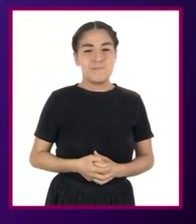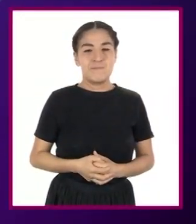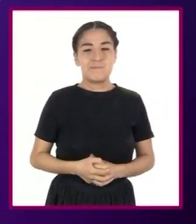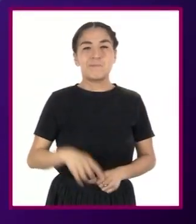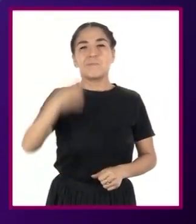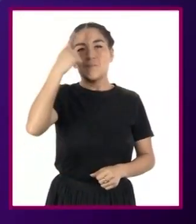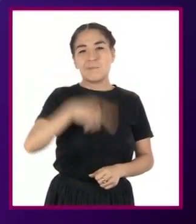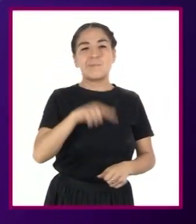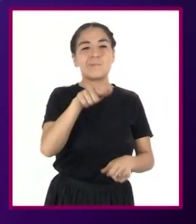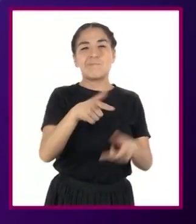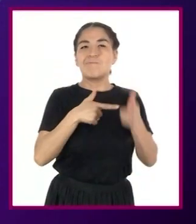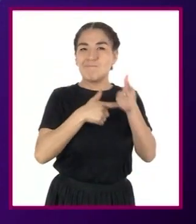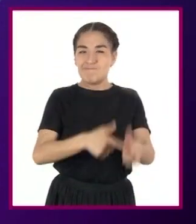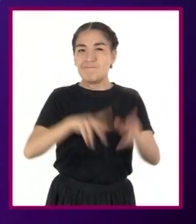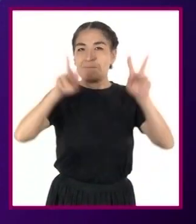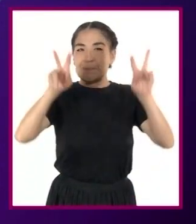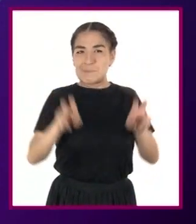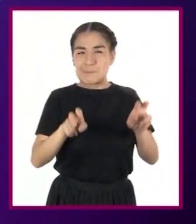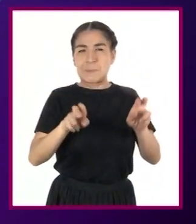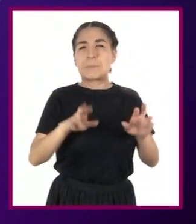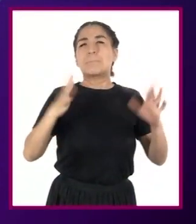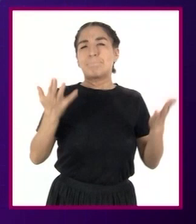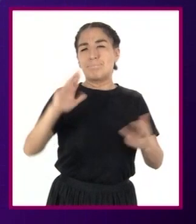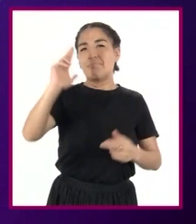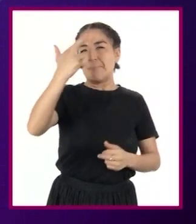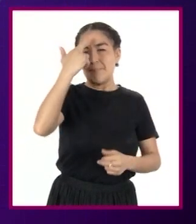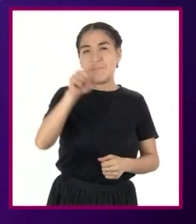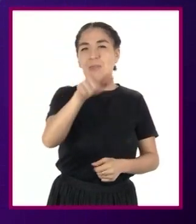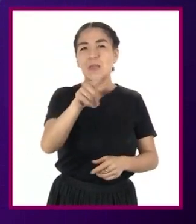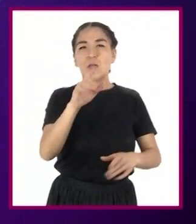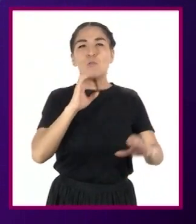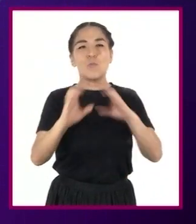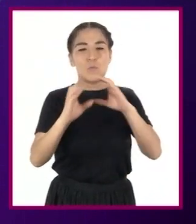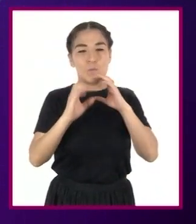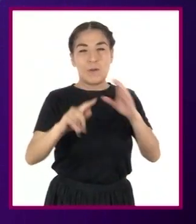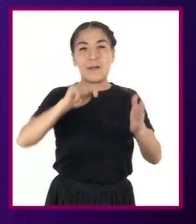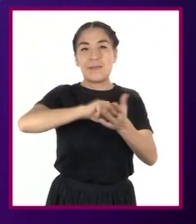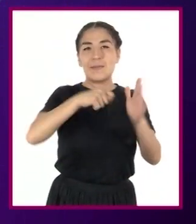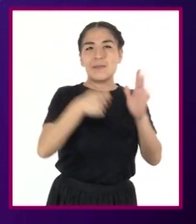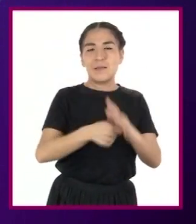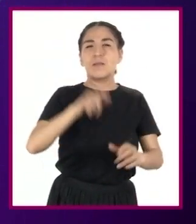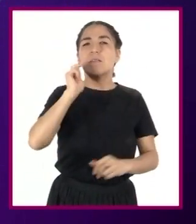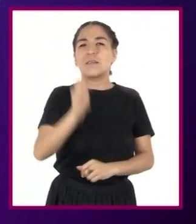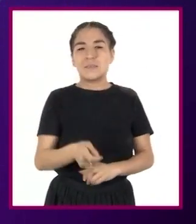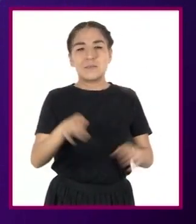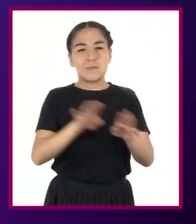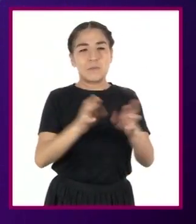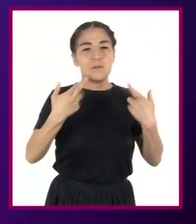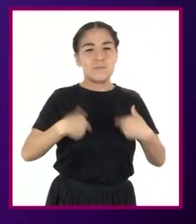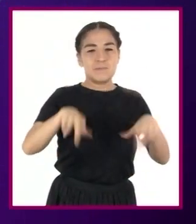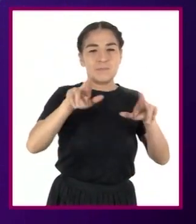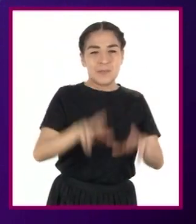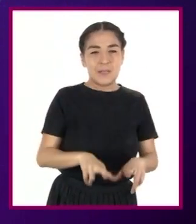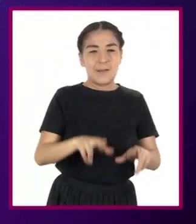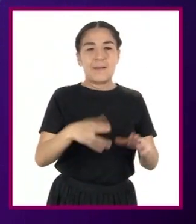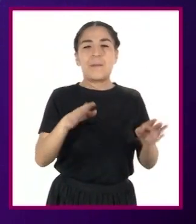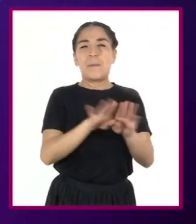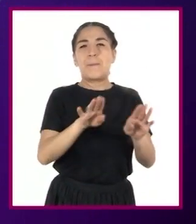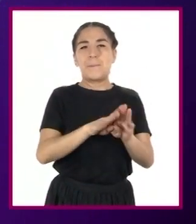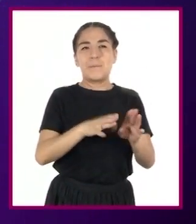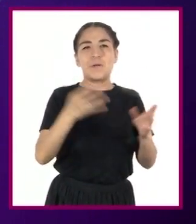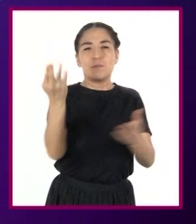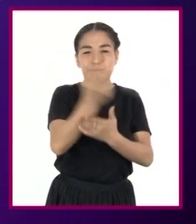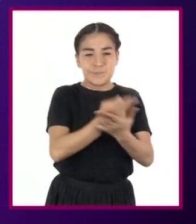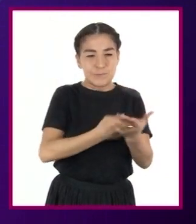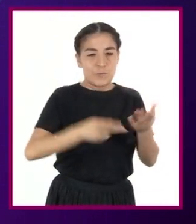continuar con el tema, Roberto, recordemos que la comunicación técnica se refiere a una representación gráfica, a través de